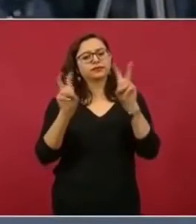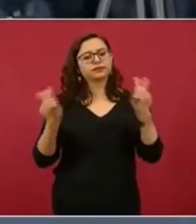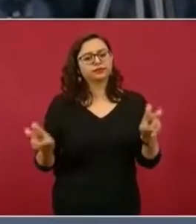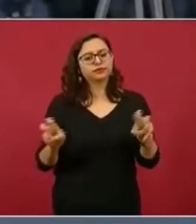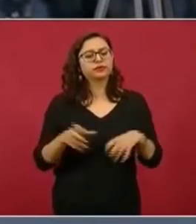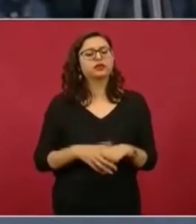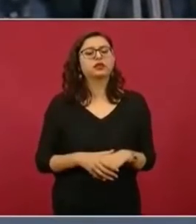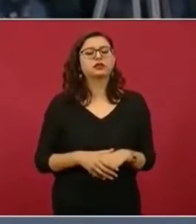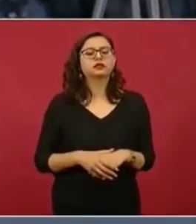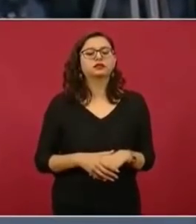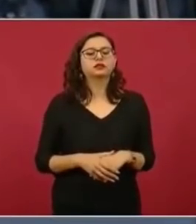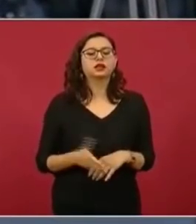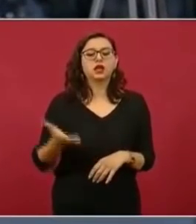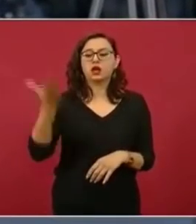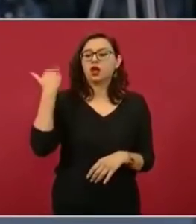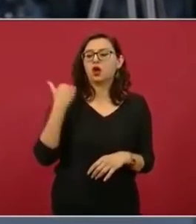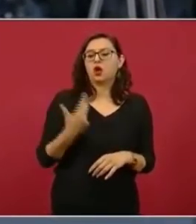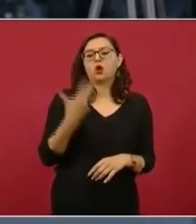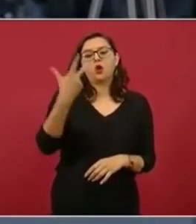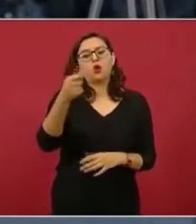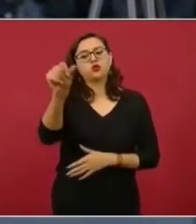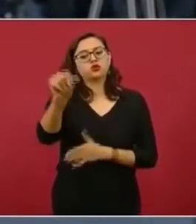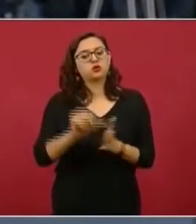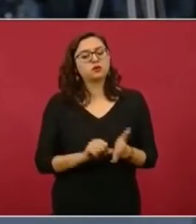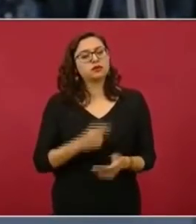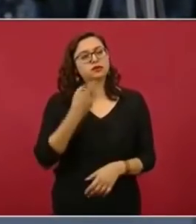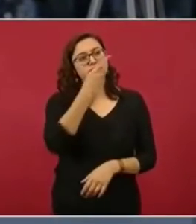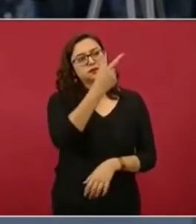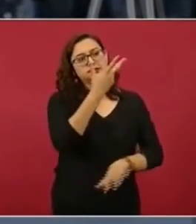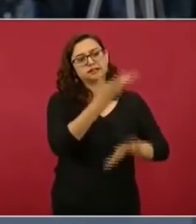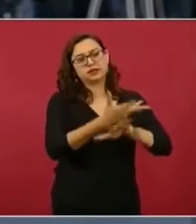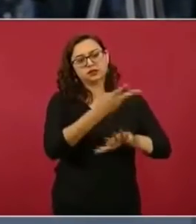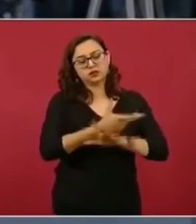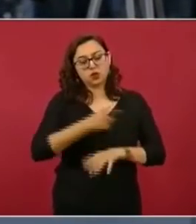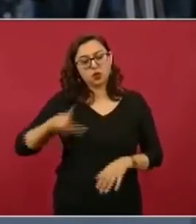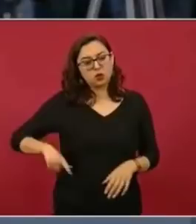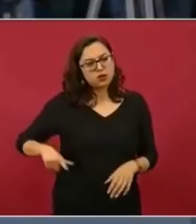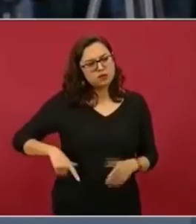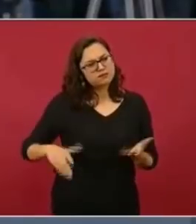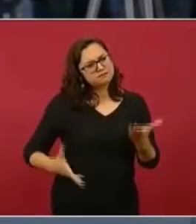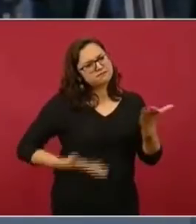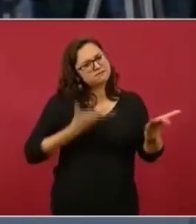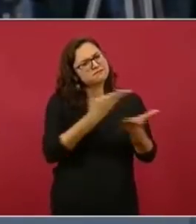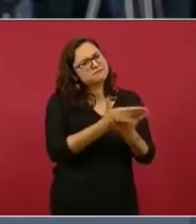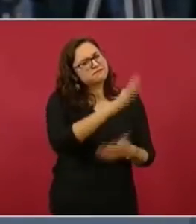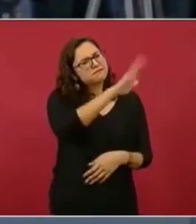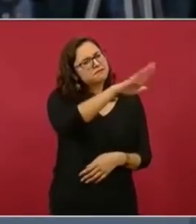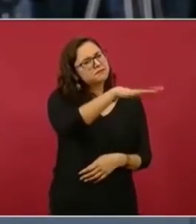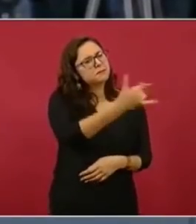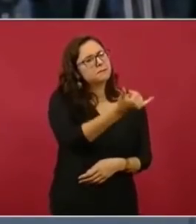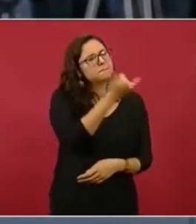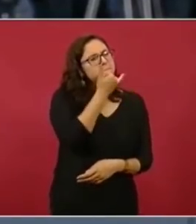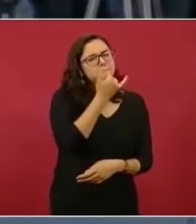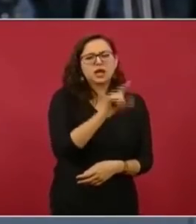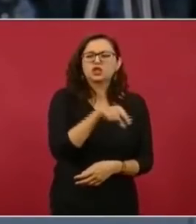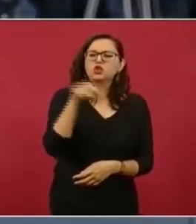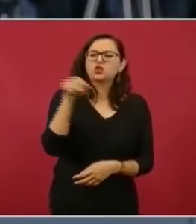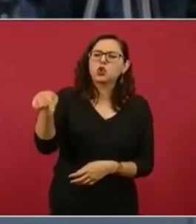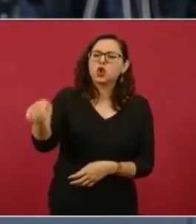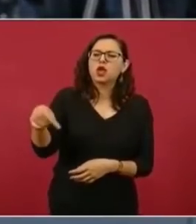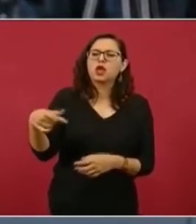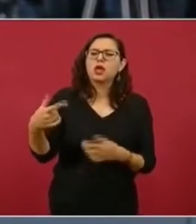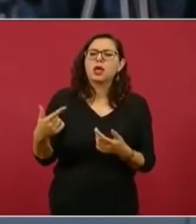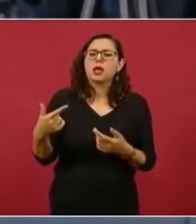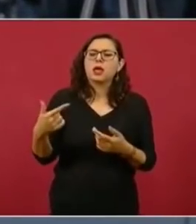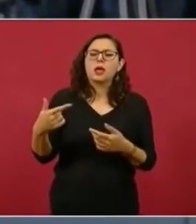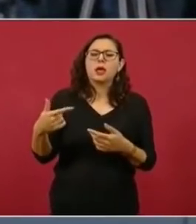nota diplomática para solicitarle al gobierno de Estados Unidos que explicara por qué se está financiando a la Organización Mexicanos